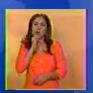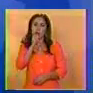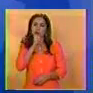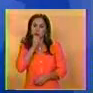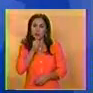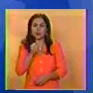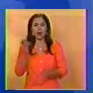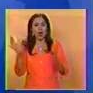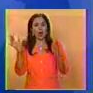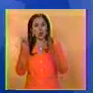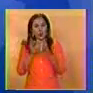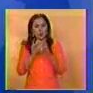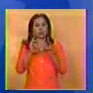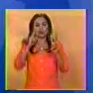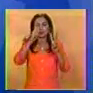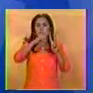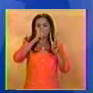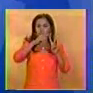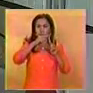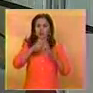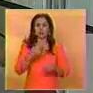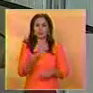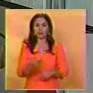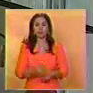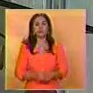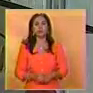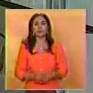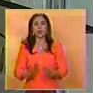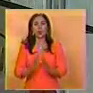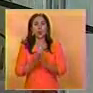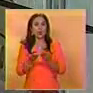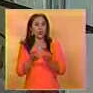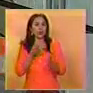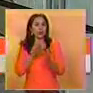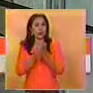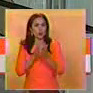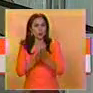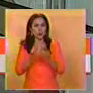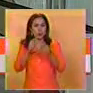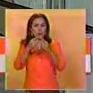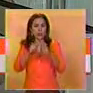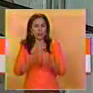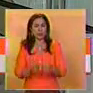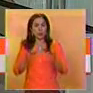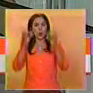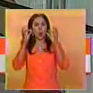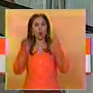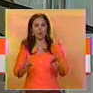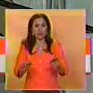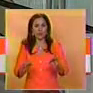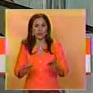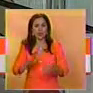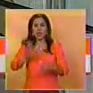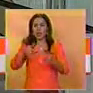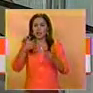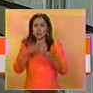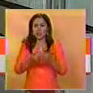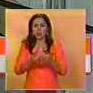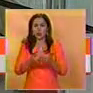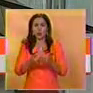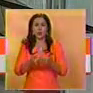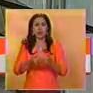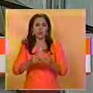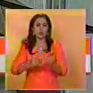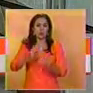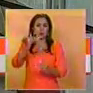rueda de prensa. Vamos a conectarnos con Venezolana de Televisión. Un libro que corresponde al registro oficial de todas estas reservas